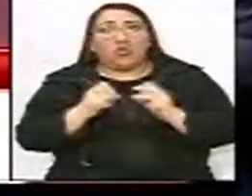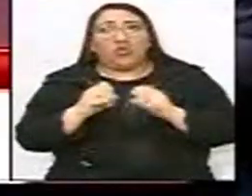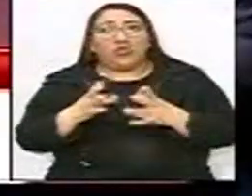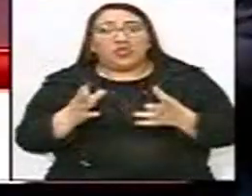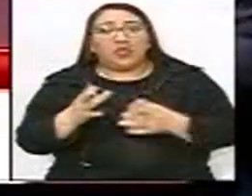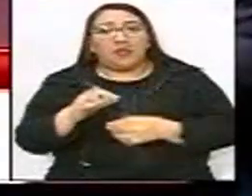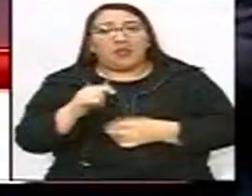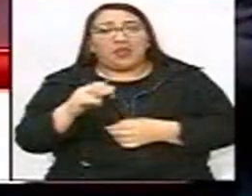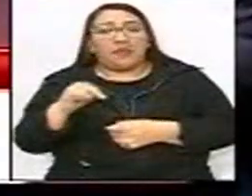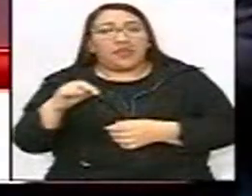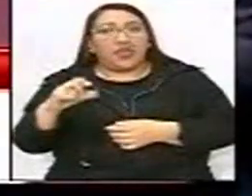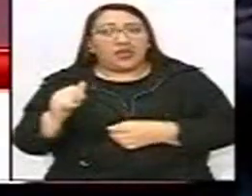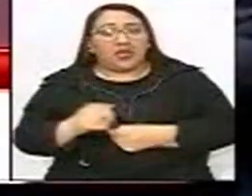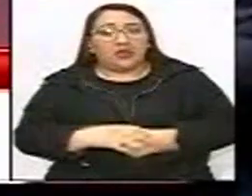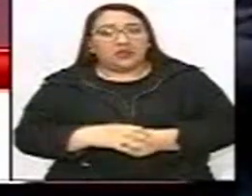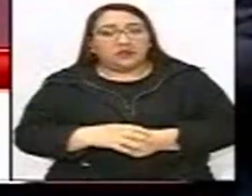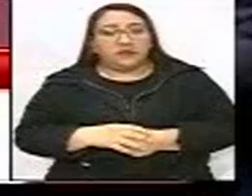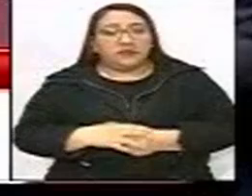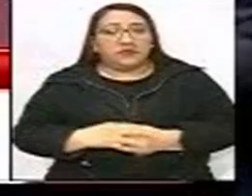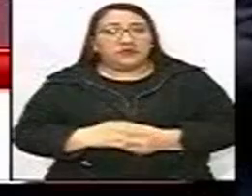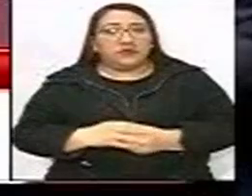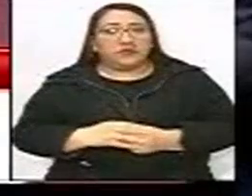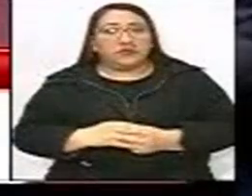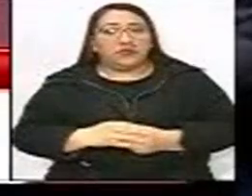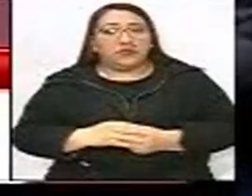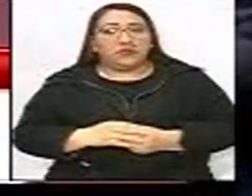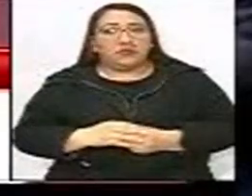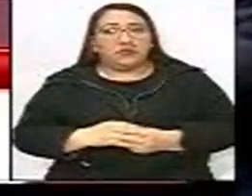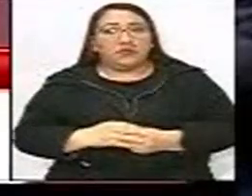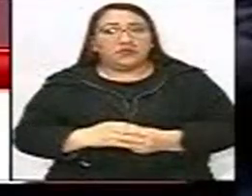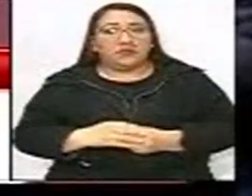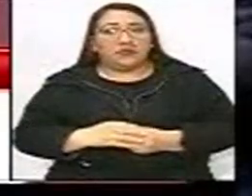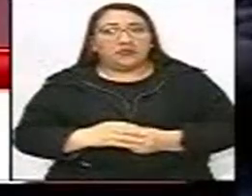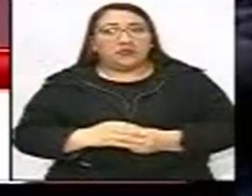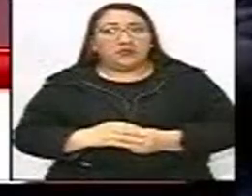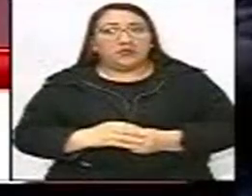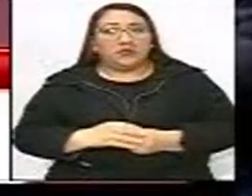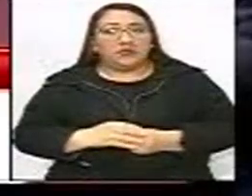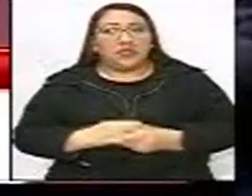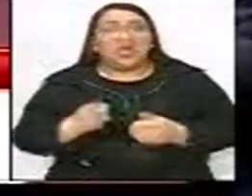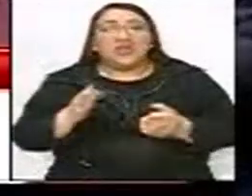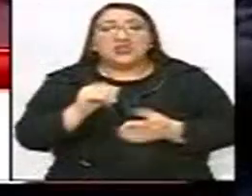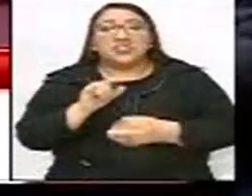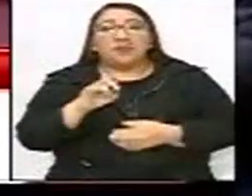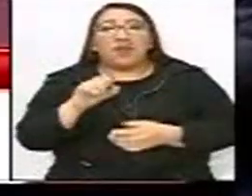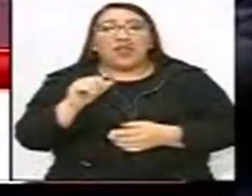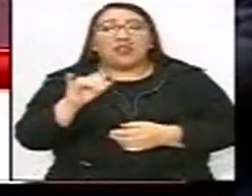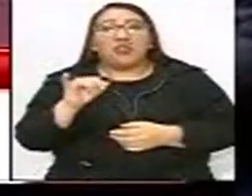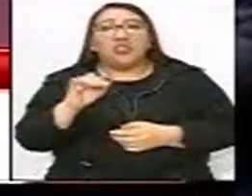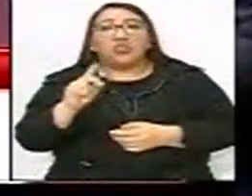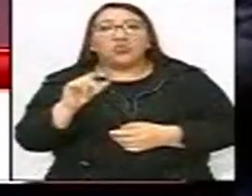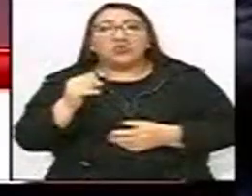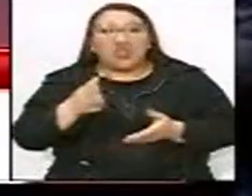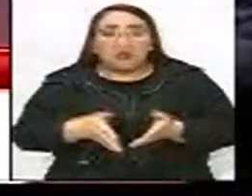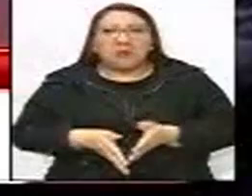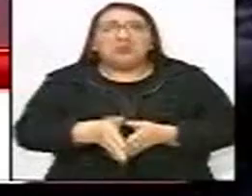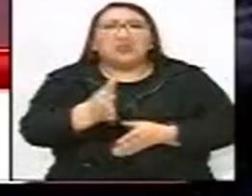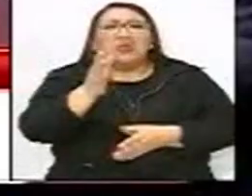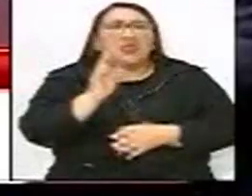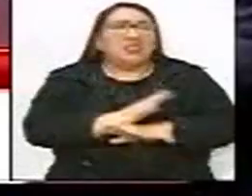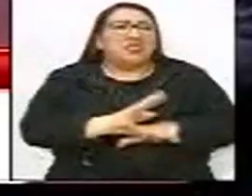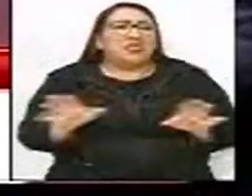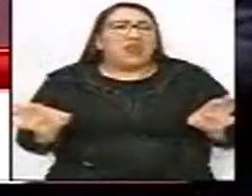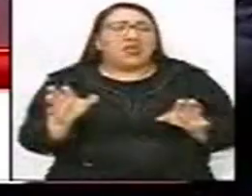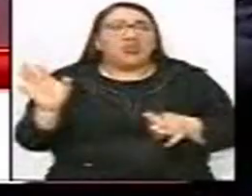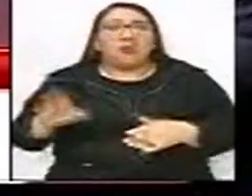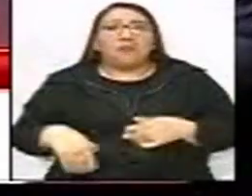la Panamericana y la parte de la separadora industrial, la verdad es igualito, señora, acá está peor. Ni siquiera lo pintan. Y eso no